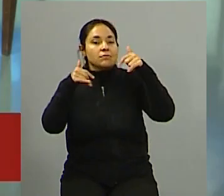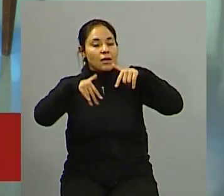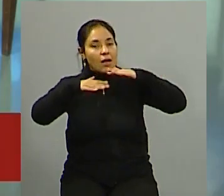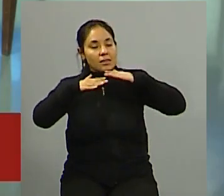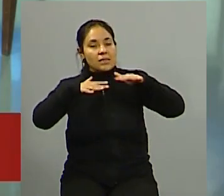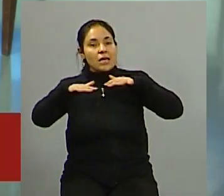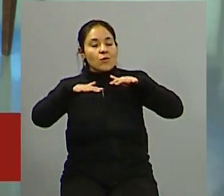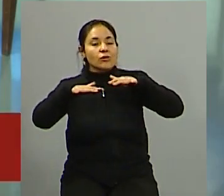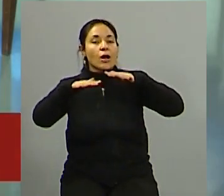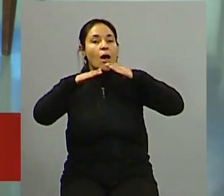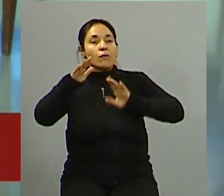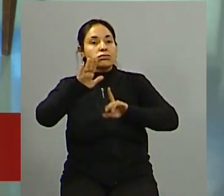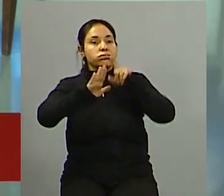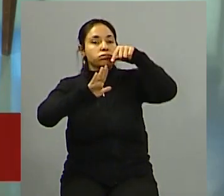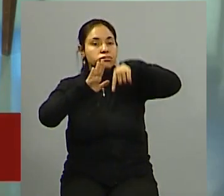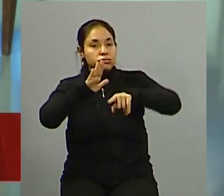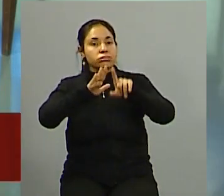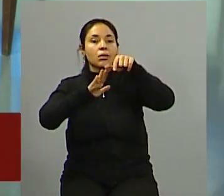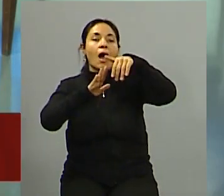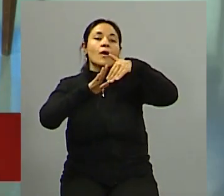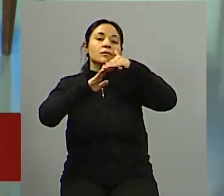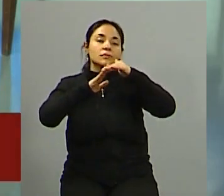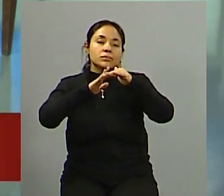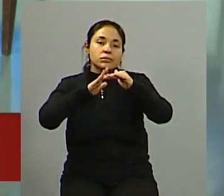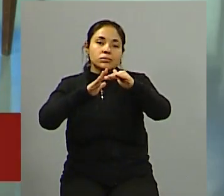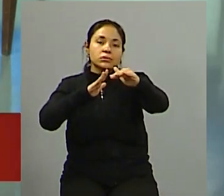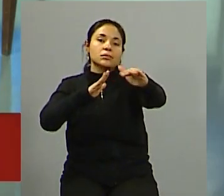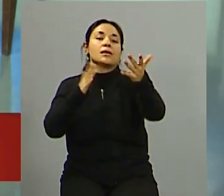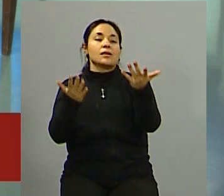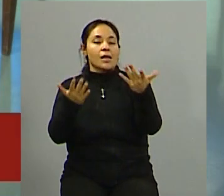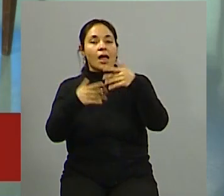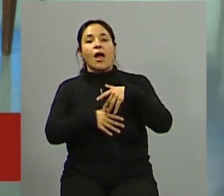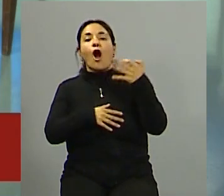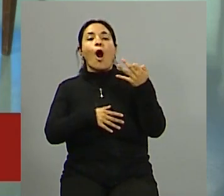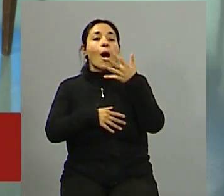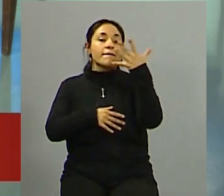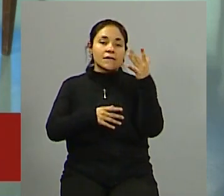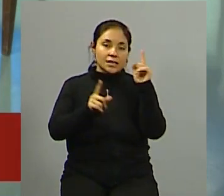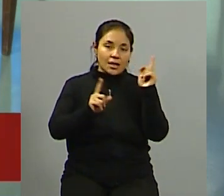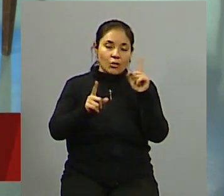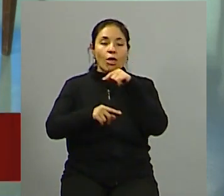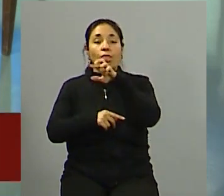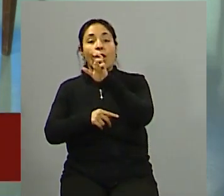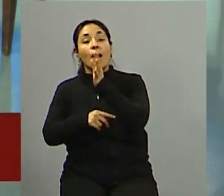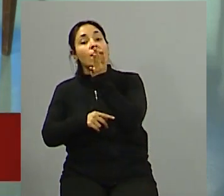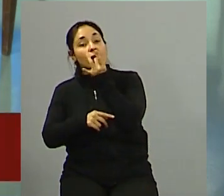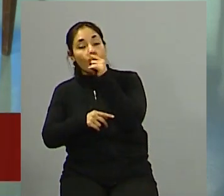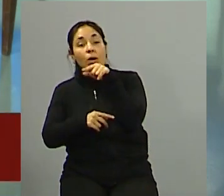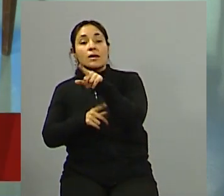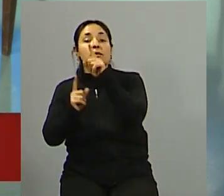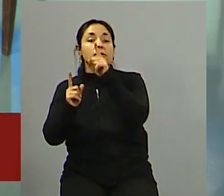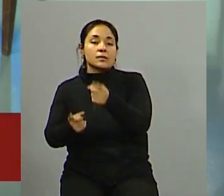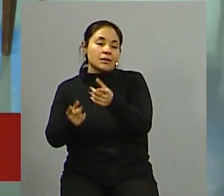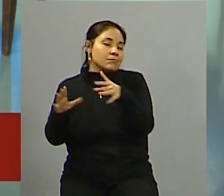lunes los mercados, el dólar, el blue sobre todo, ¿no? Porque el oficial no tuvo grandes variaciones, pero el blue inmediatamente tuvo la reacción que